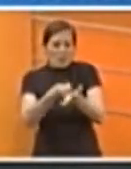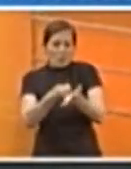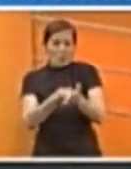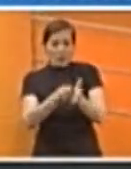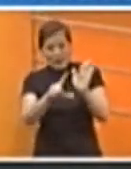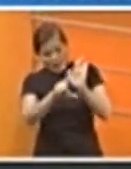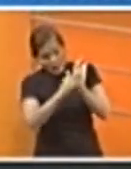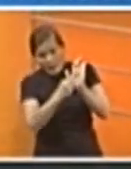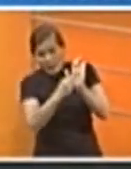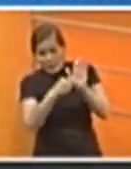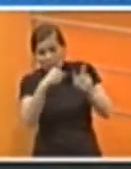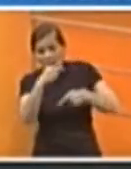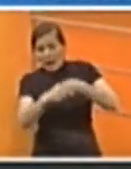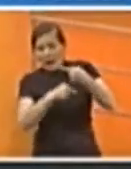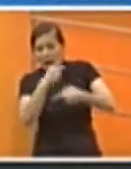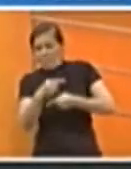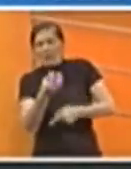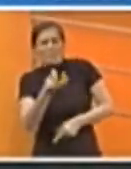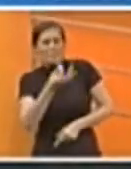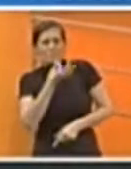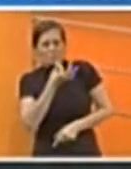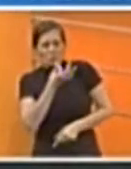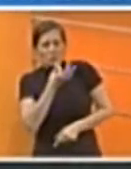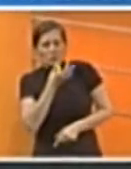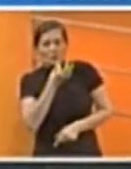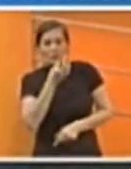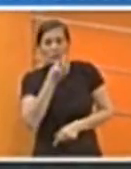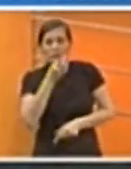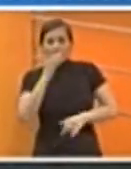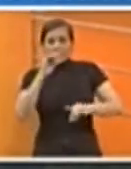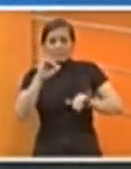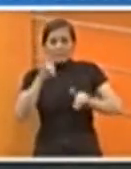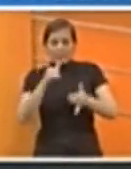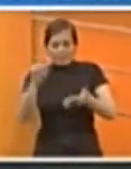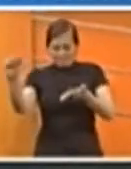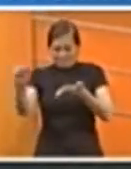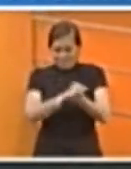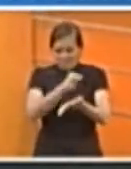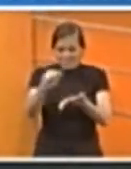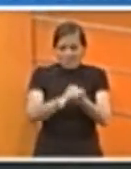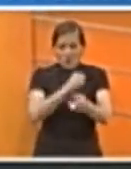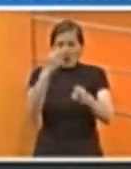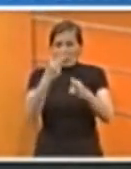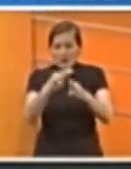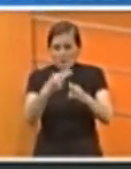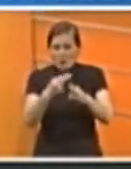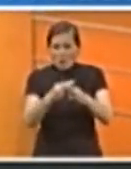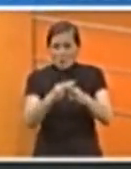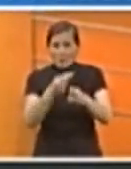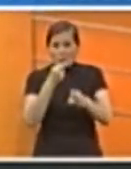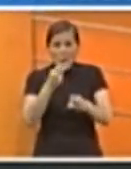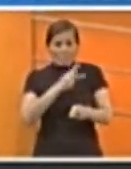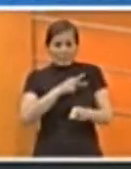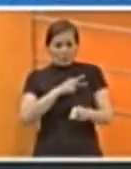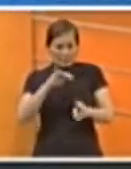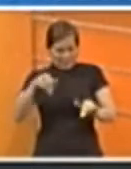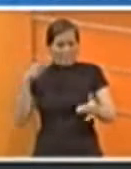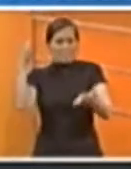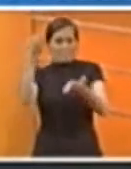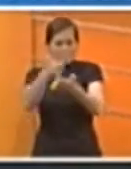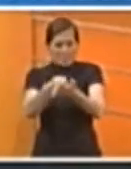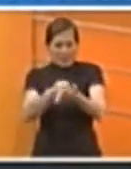cambios previstos se establece, por ejemplo, la inmediata salida del deudor de la lista negra apenas cancele la